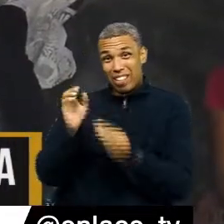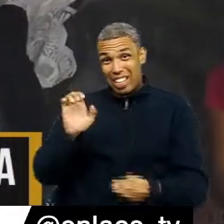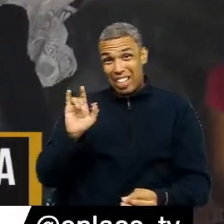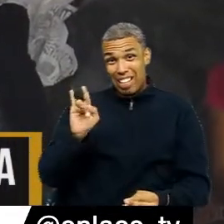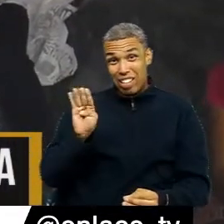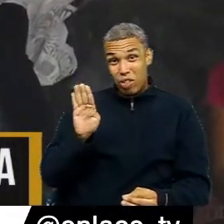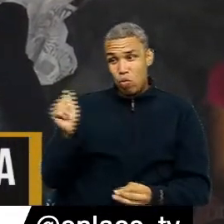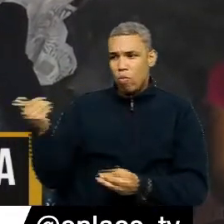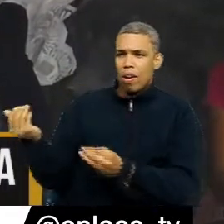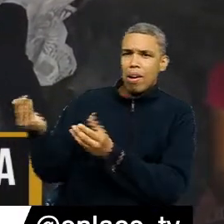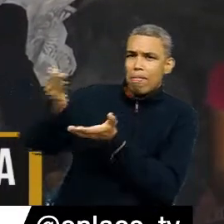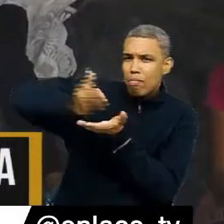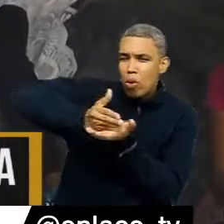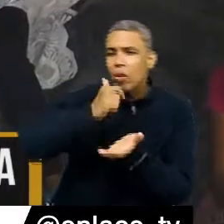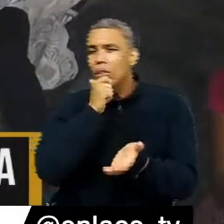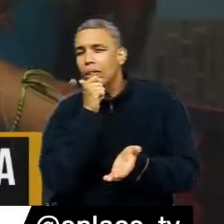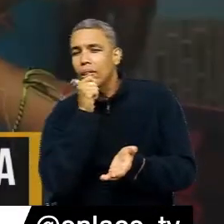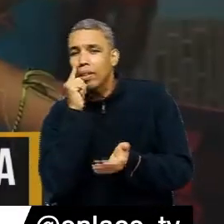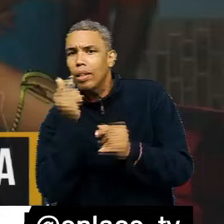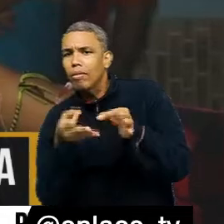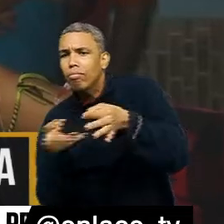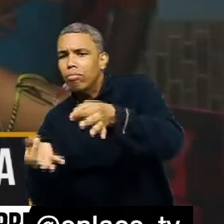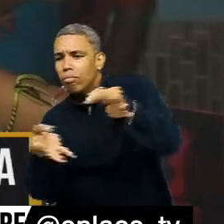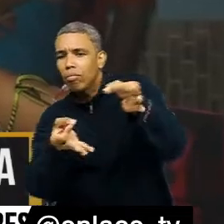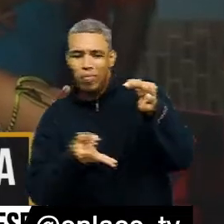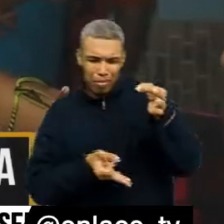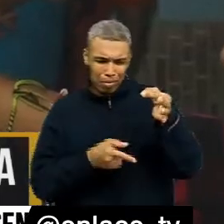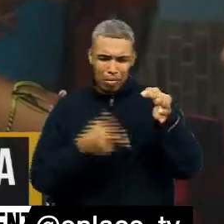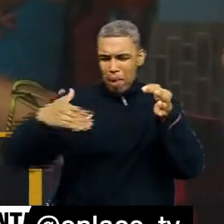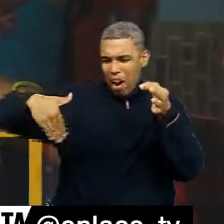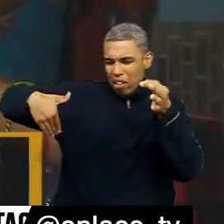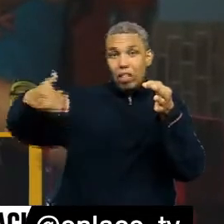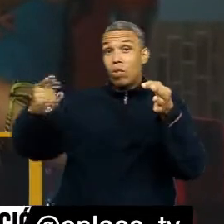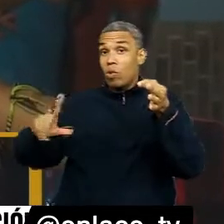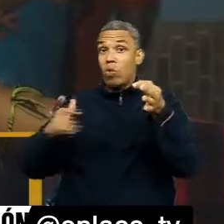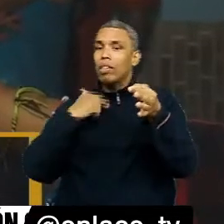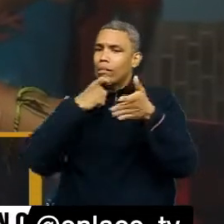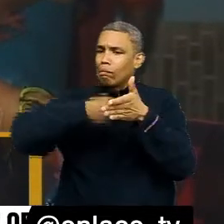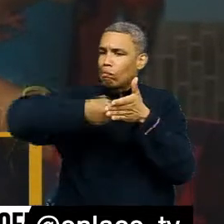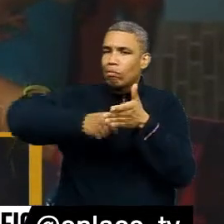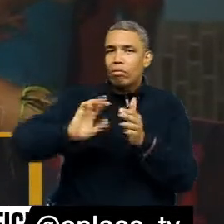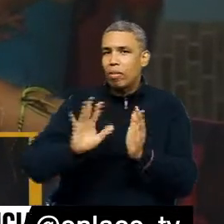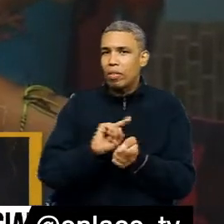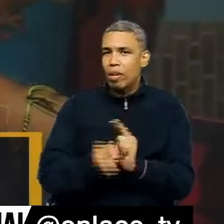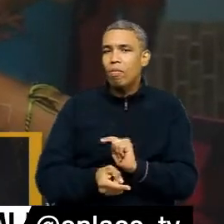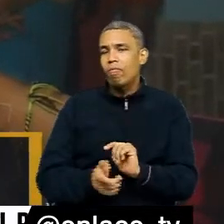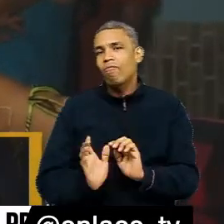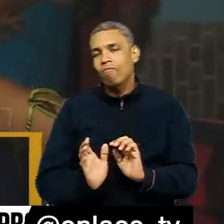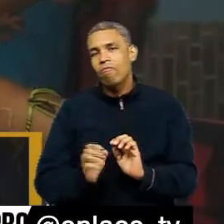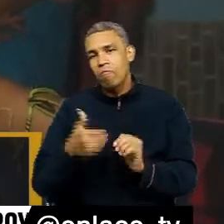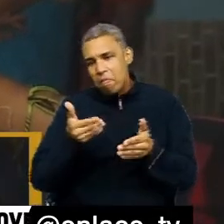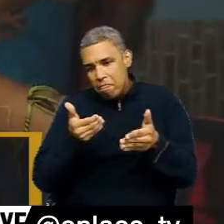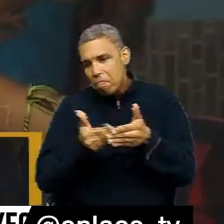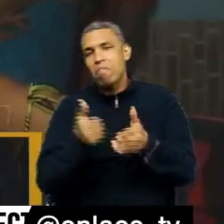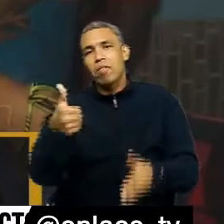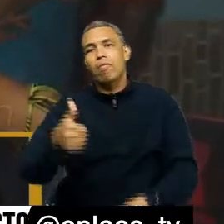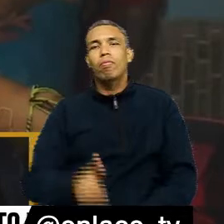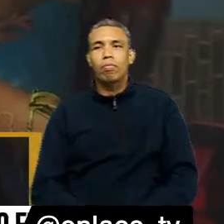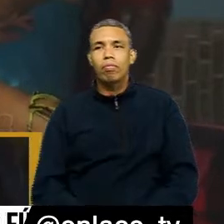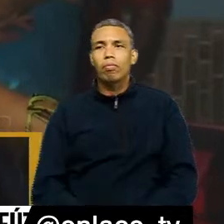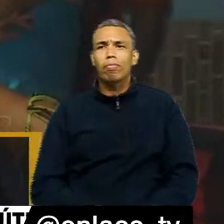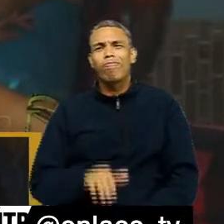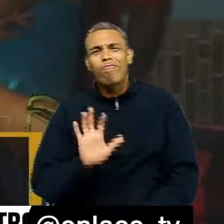fin con su documentación al día. Pues algo lento, ha sido modificado el plano por 3 veces, unas malas